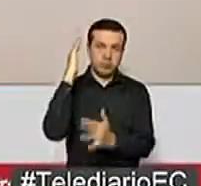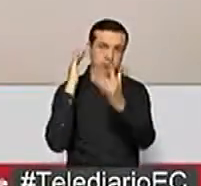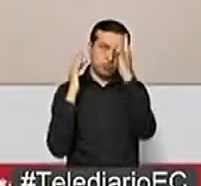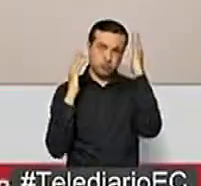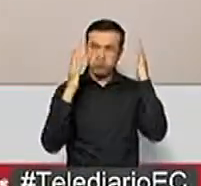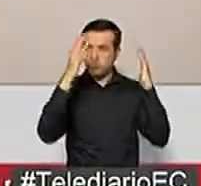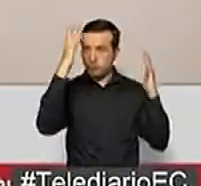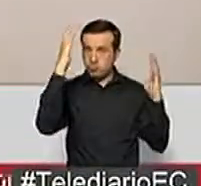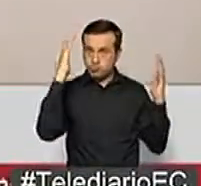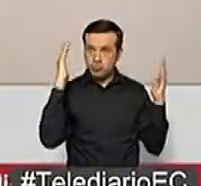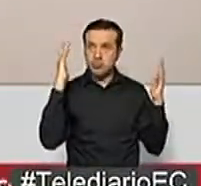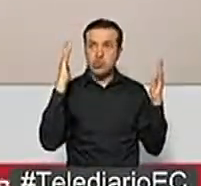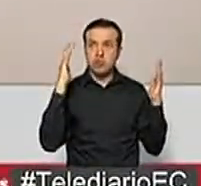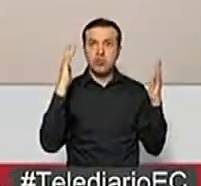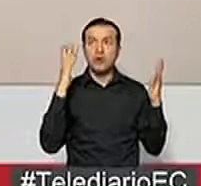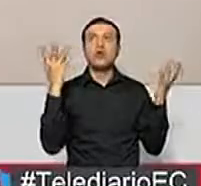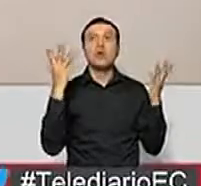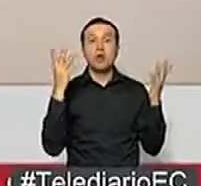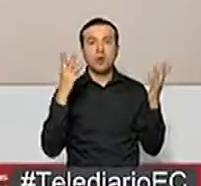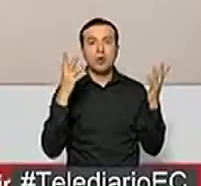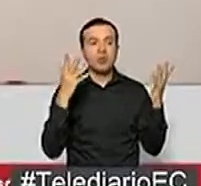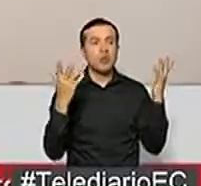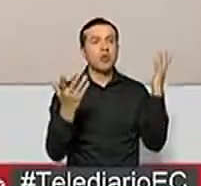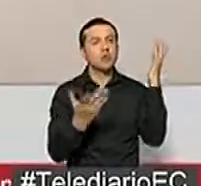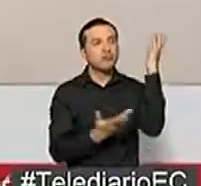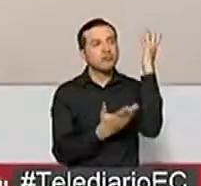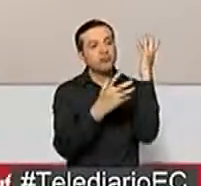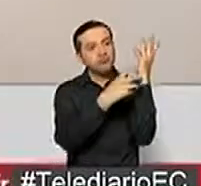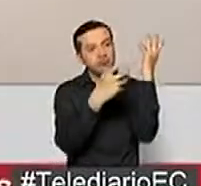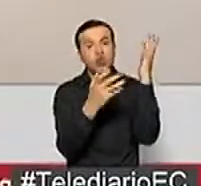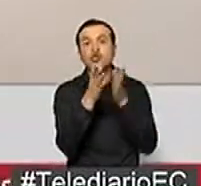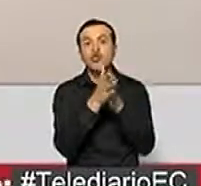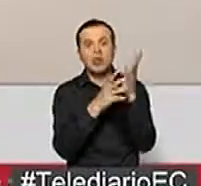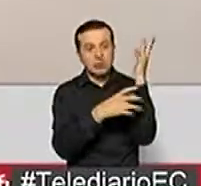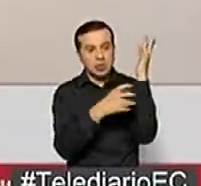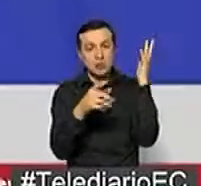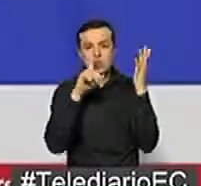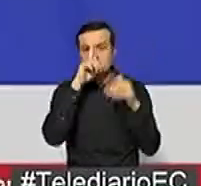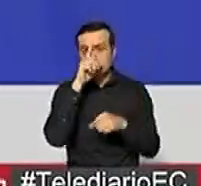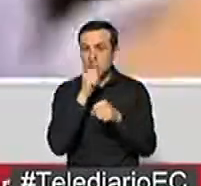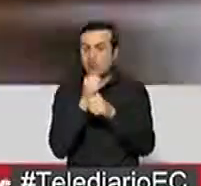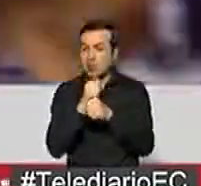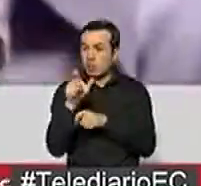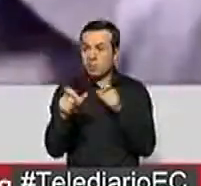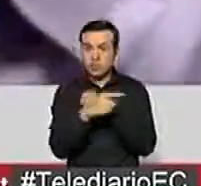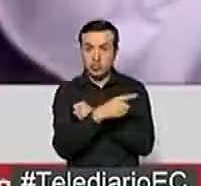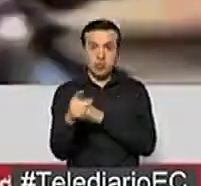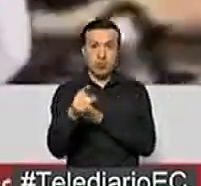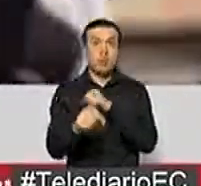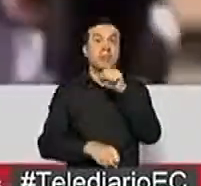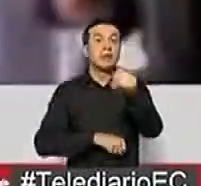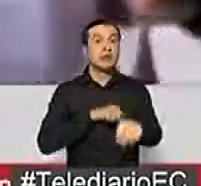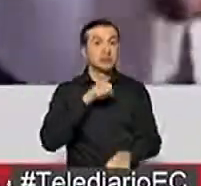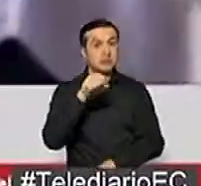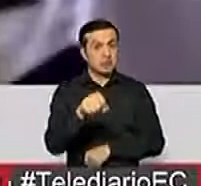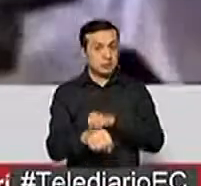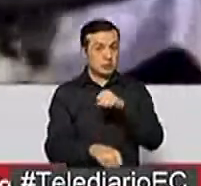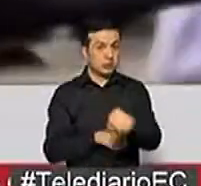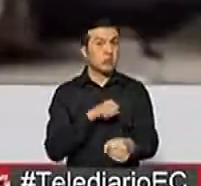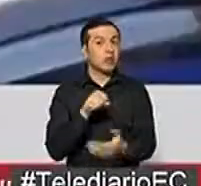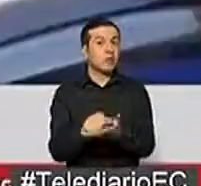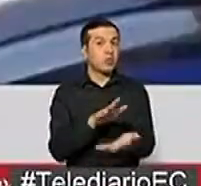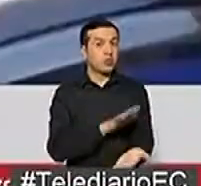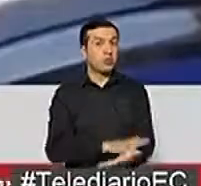Cogiendo la mazorca, analizando, podando, dando instrucciones al personal. bicicletas que también formarán parte del